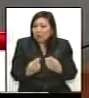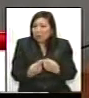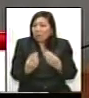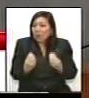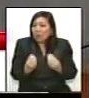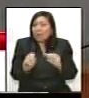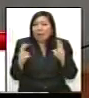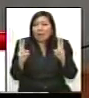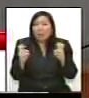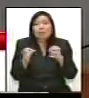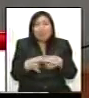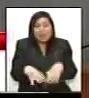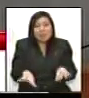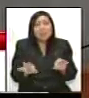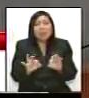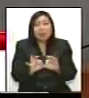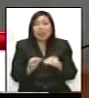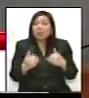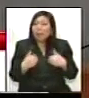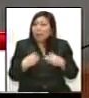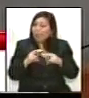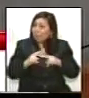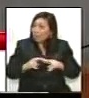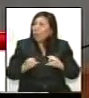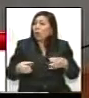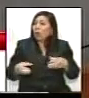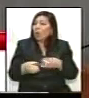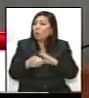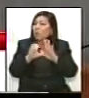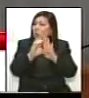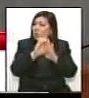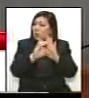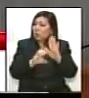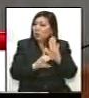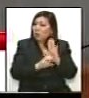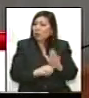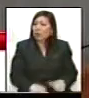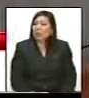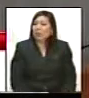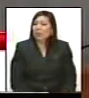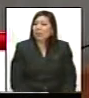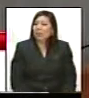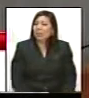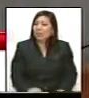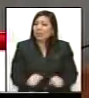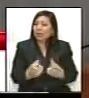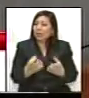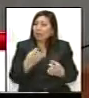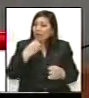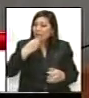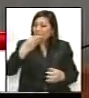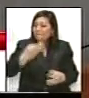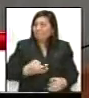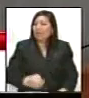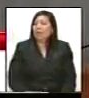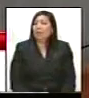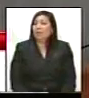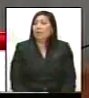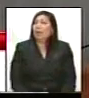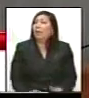porque son temas importantes que se tienen que abordar en la comisión de constitución presidenta se quiere en verdad